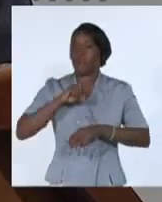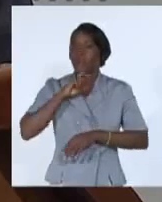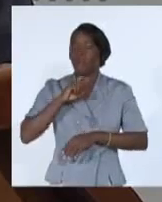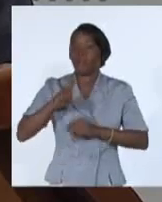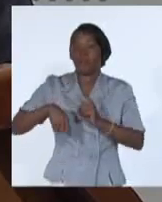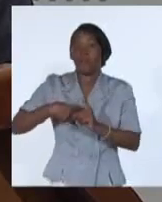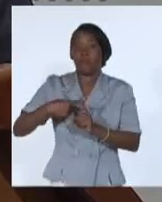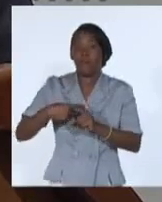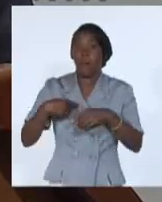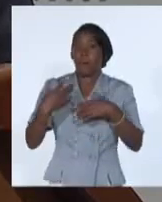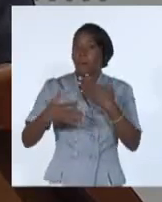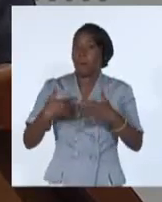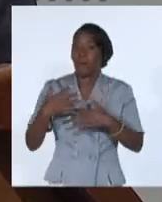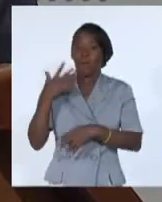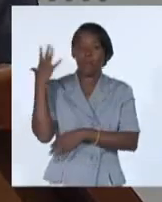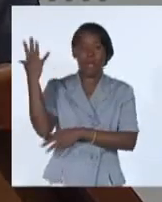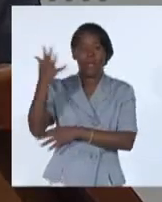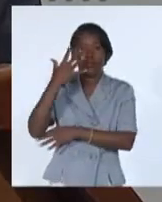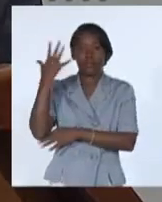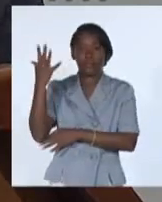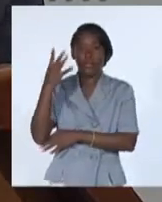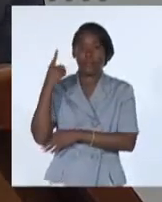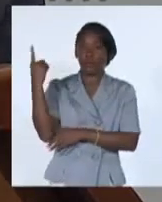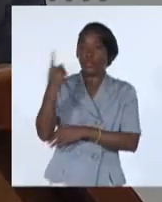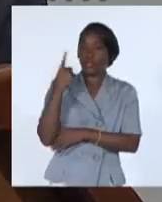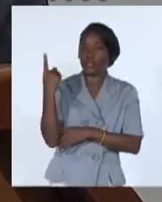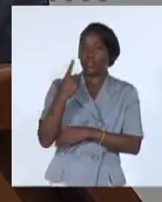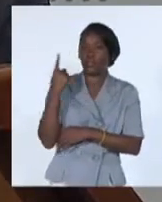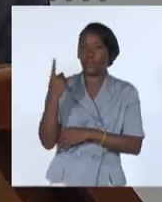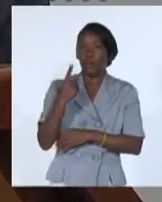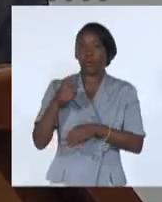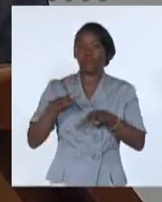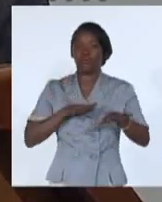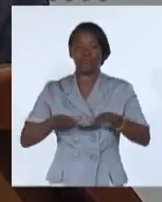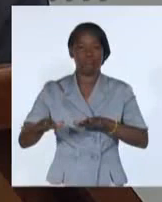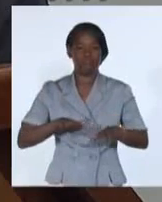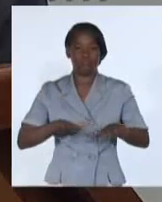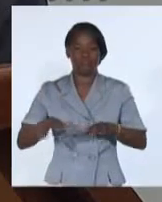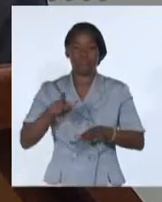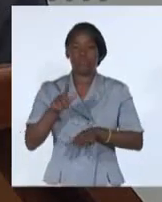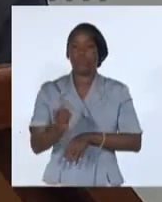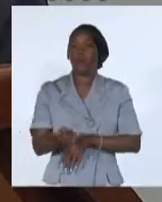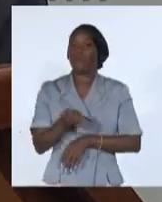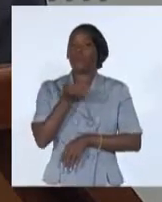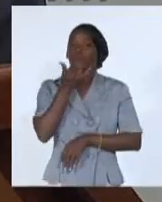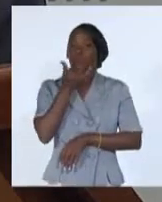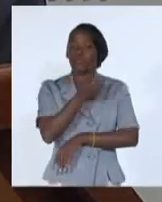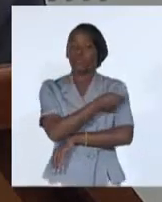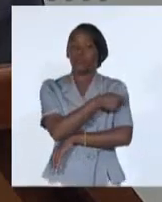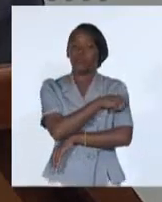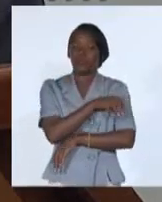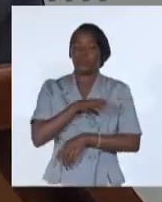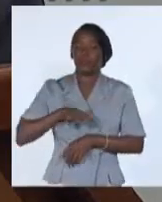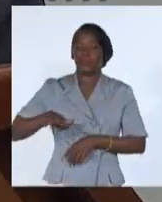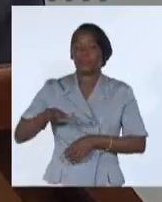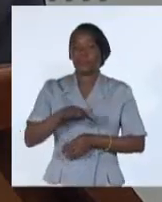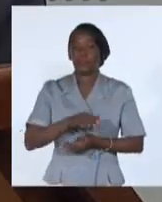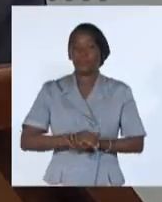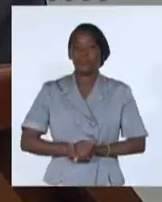vez más frecuentes. Los sistemas y los marcos mundiales les han